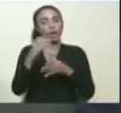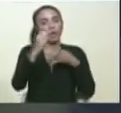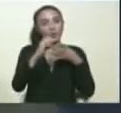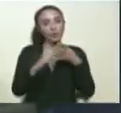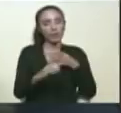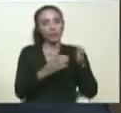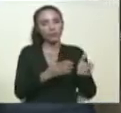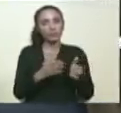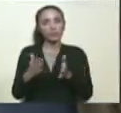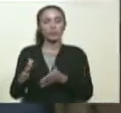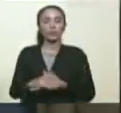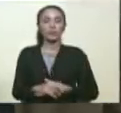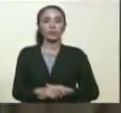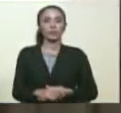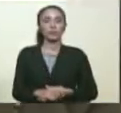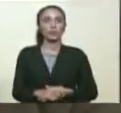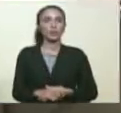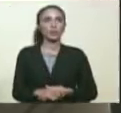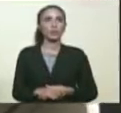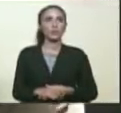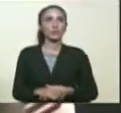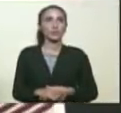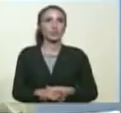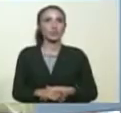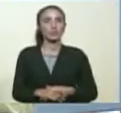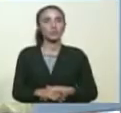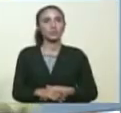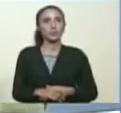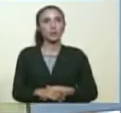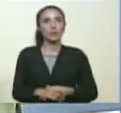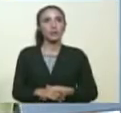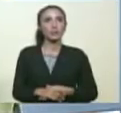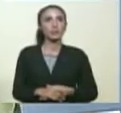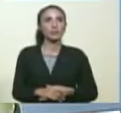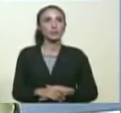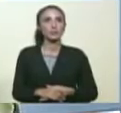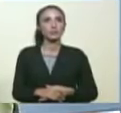¿Ah? Y después viene lo que viene, la explotación del éxito.